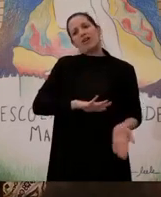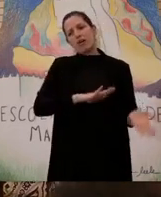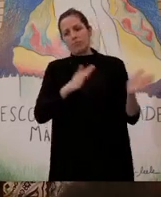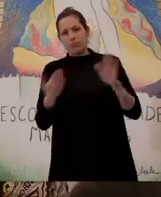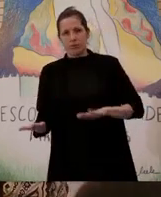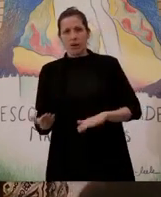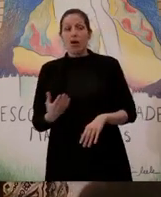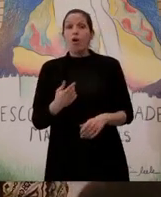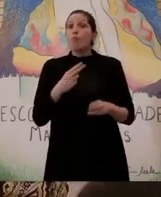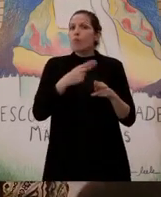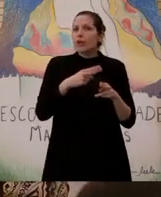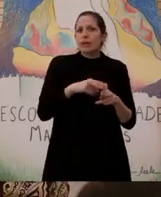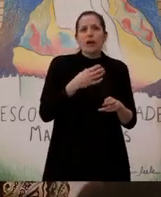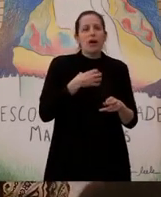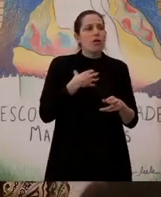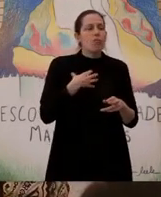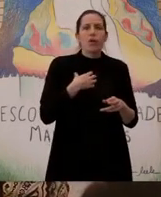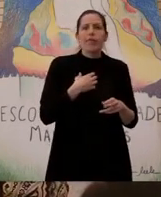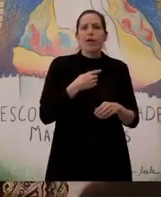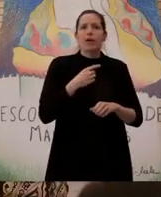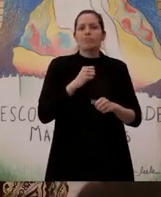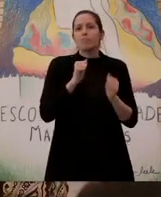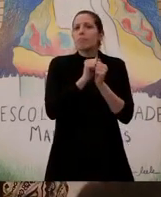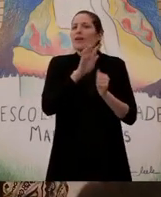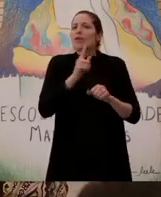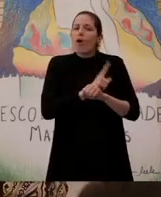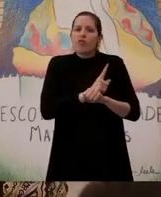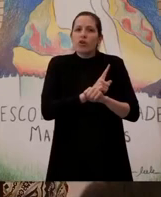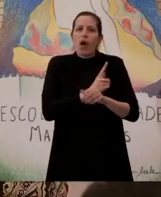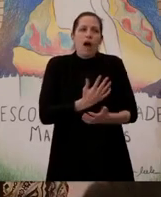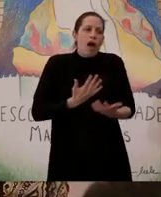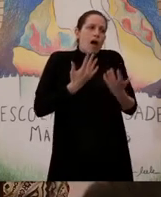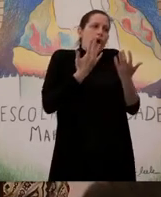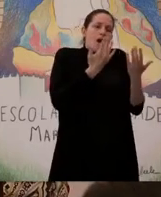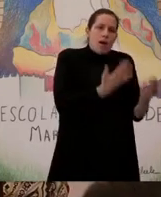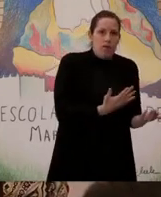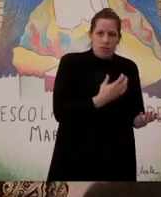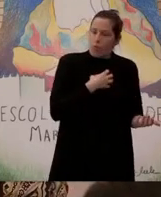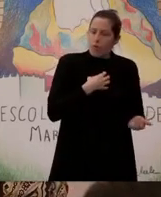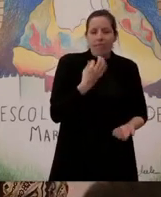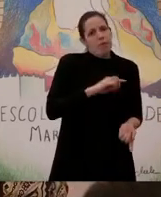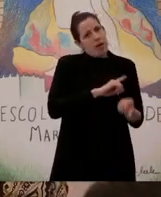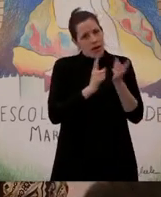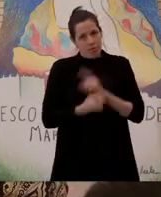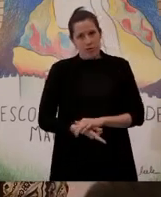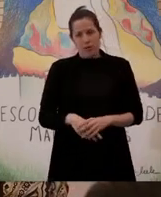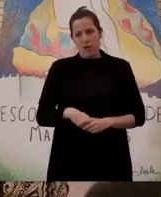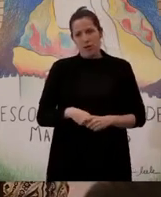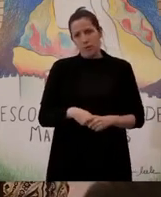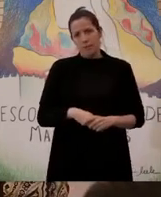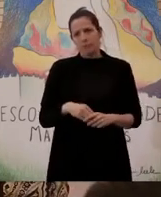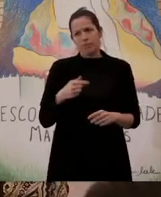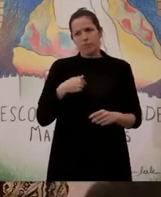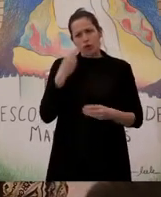204 horas no puede ser eso hay que mudarlo también y euco ido aquí se falo calle ejemplos